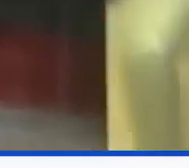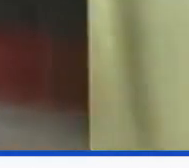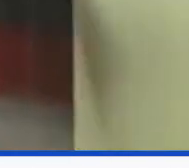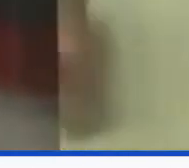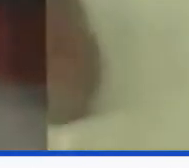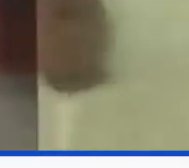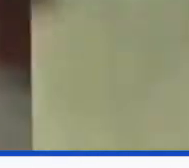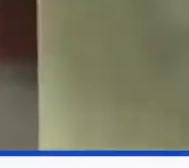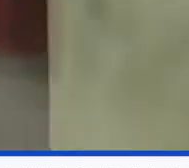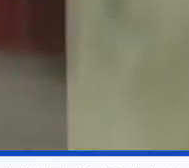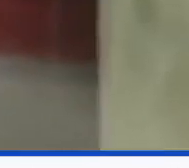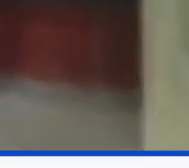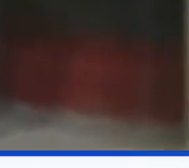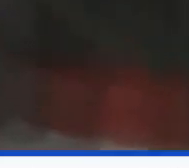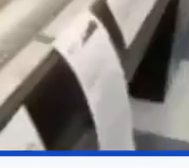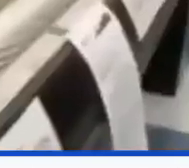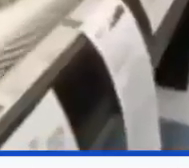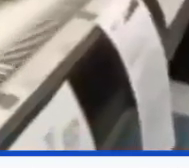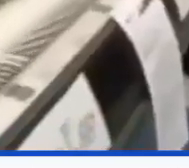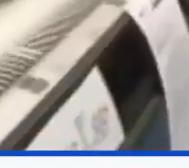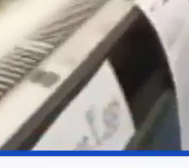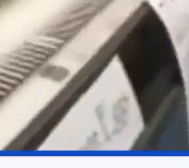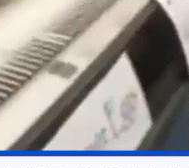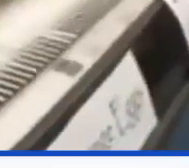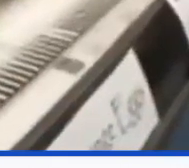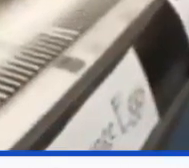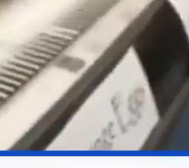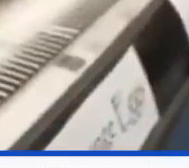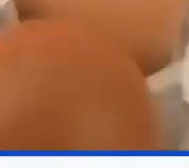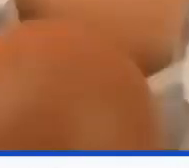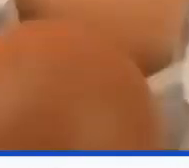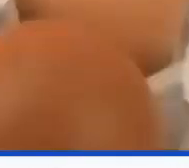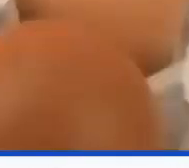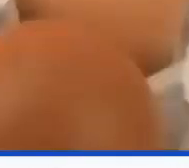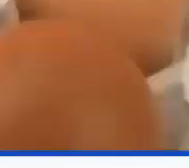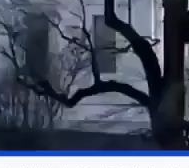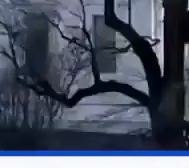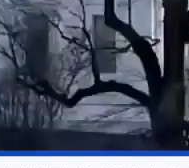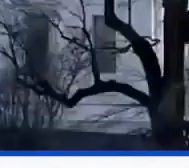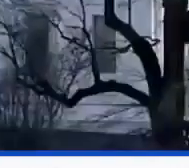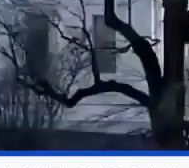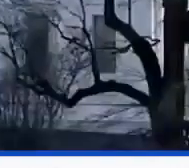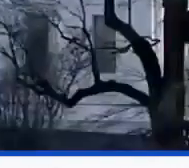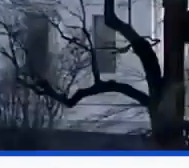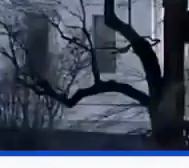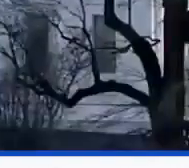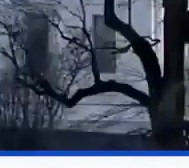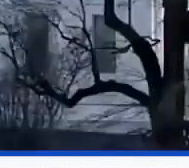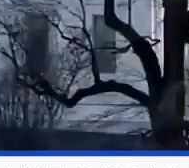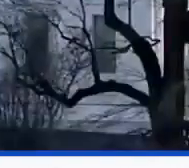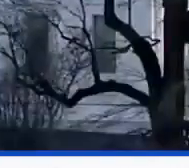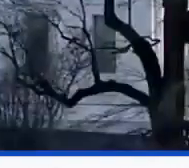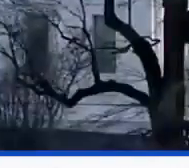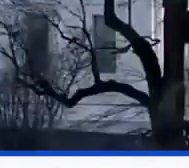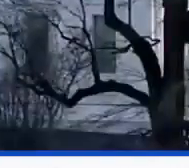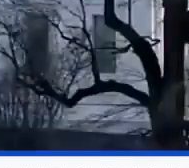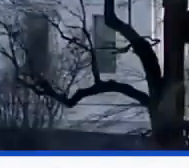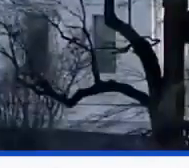el presidente Joe Biden anunció un plan para aliviar el bolsillo de los estadounidenses. La Casa Blanca